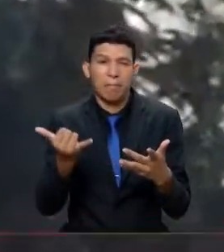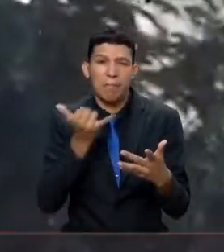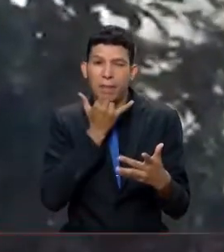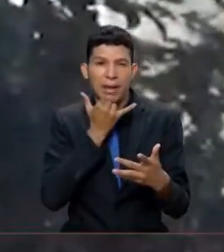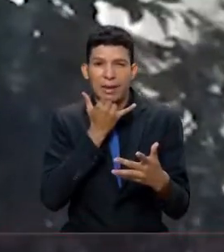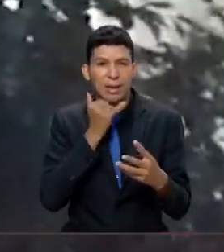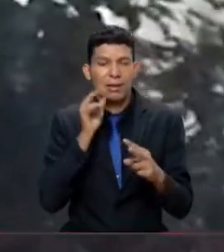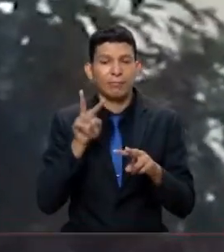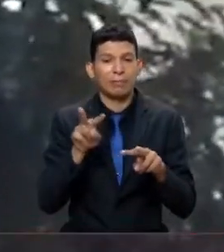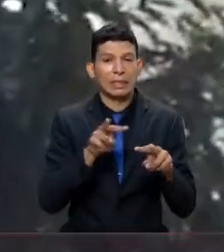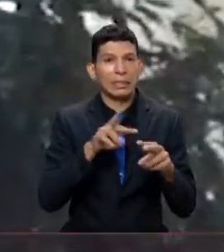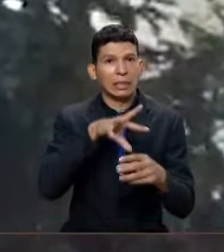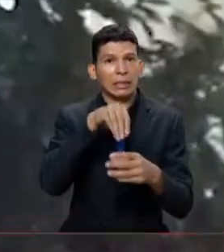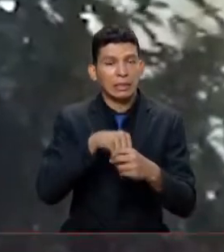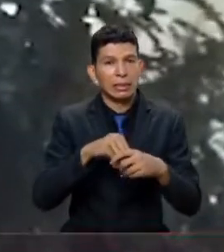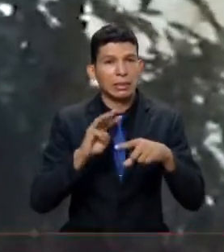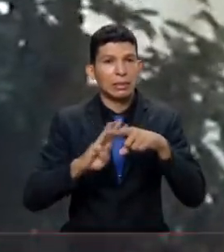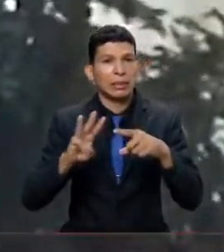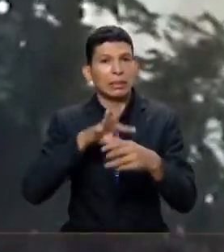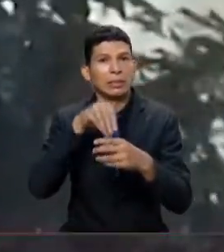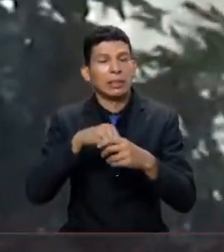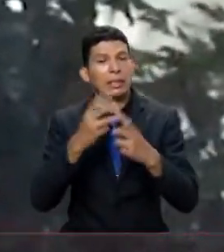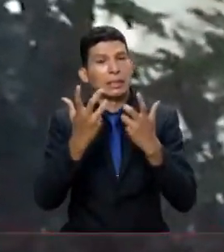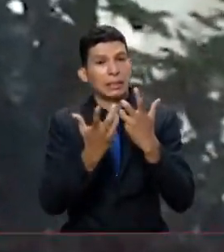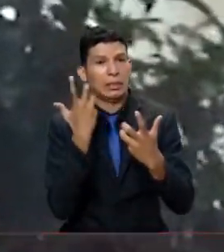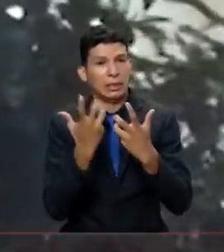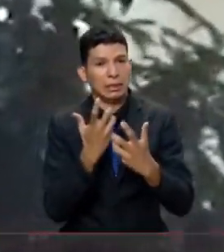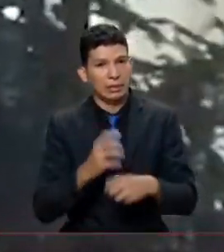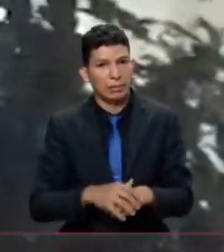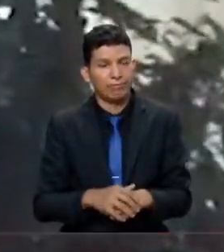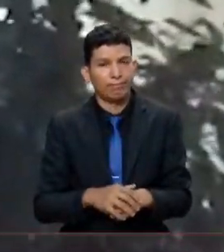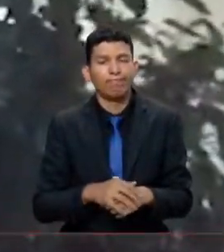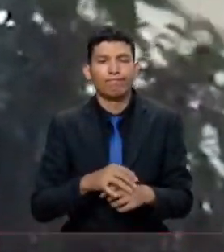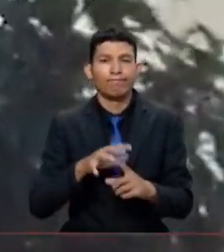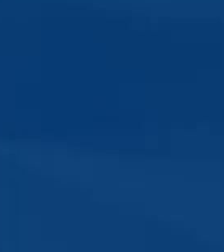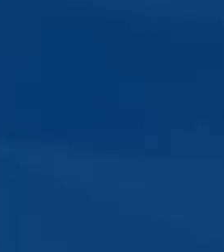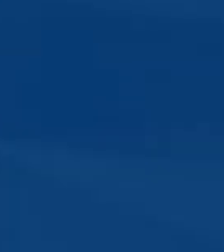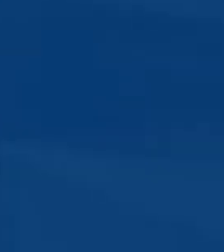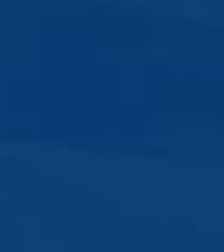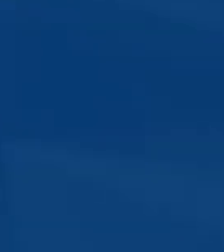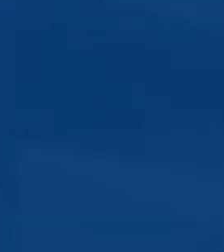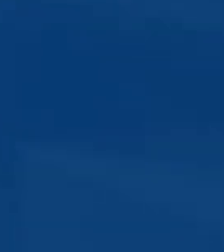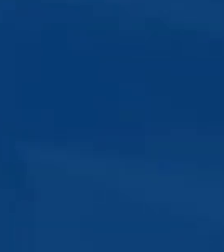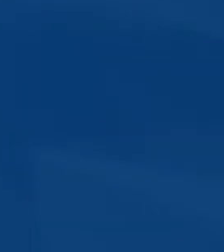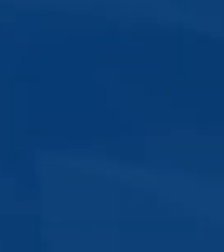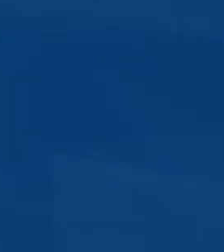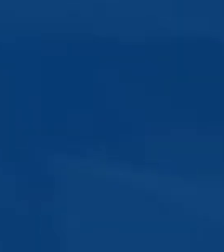la situación en el interior del sistema y sobre todo deja un sinsabor de total abandono en las estaciones.